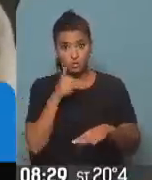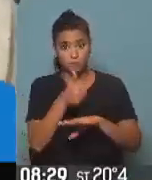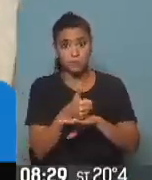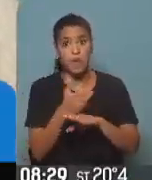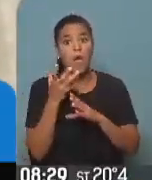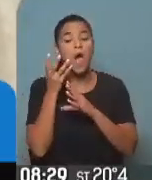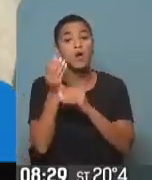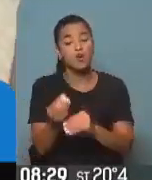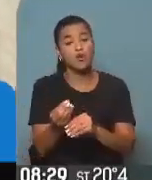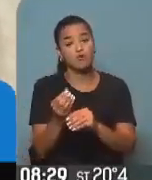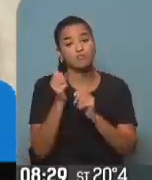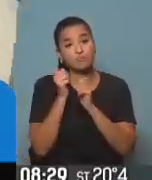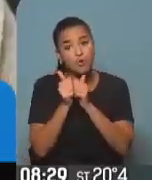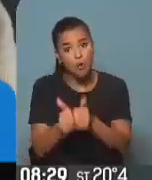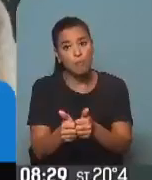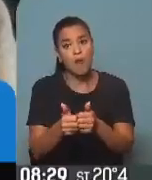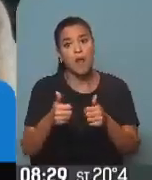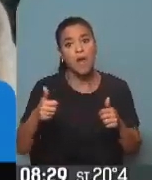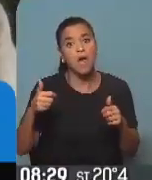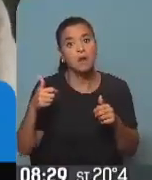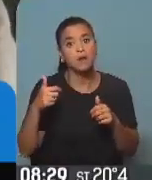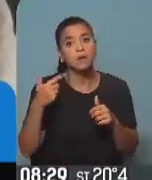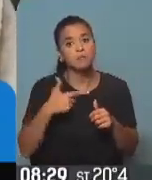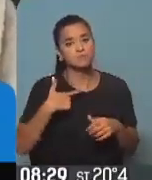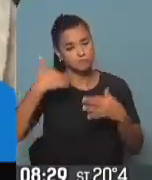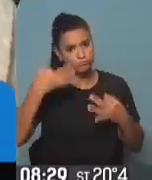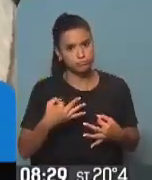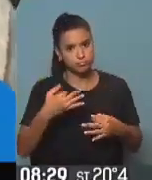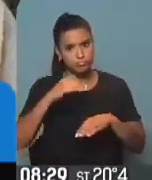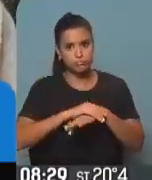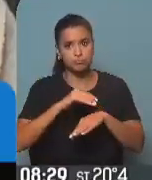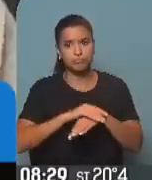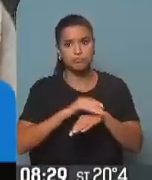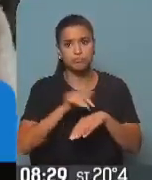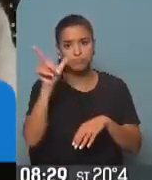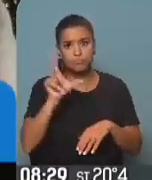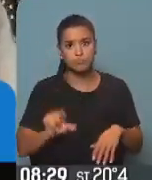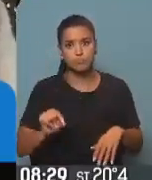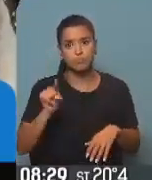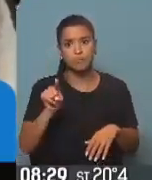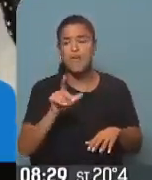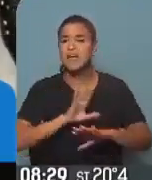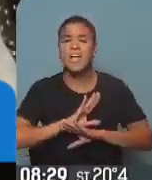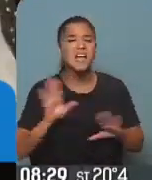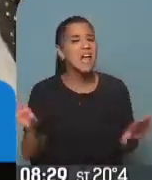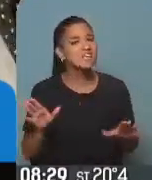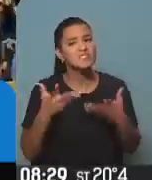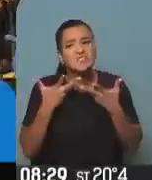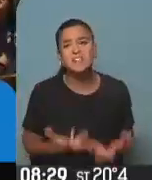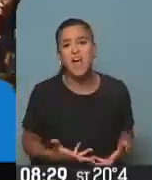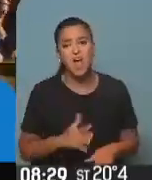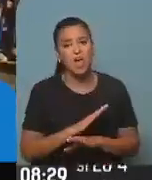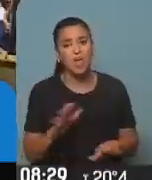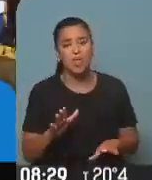a esta convocatoria como ciudadanos completamente comprometidos por la República, hartos, pero hartos de